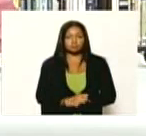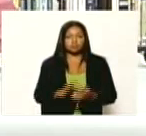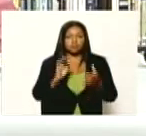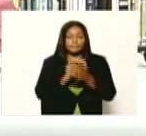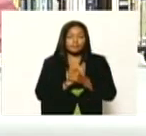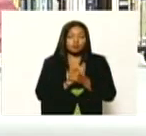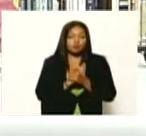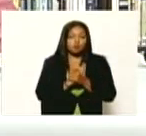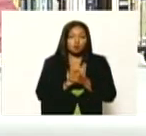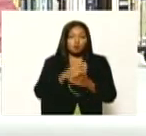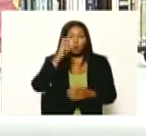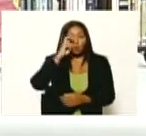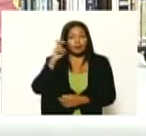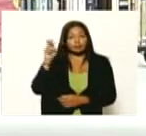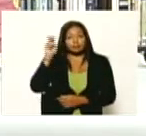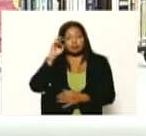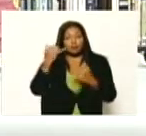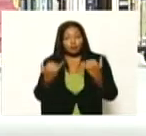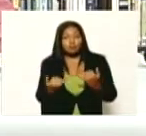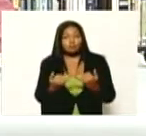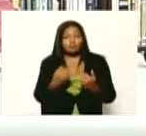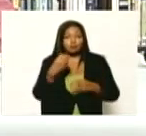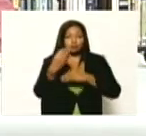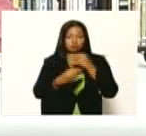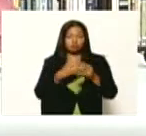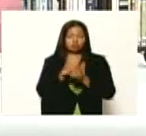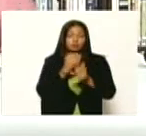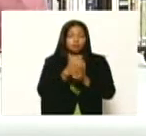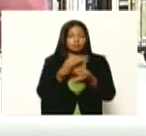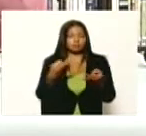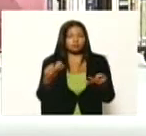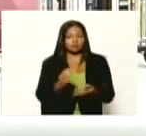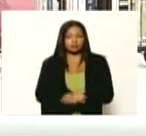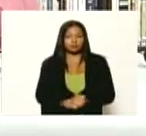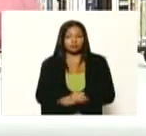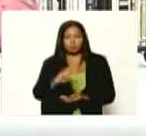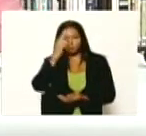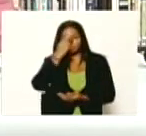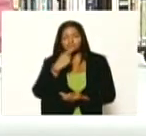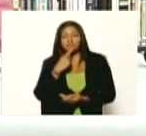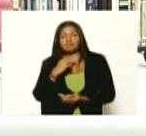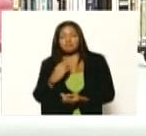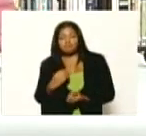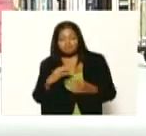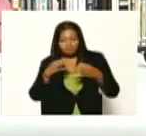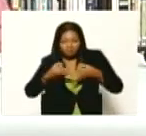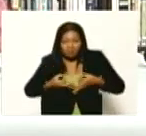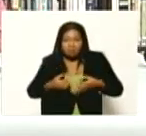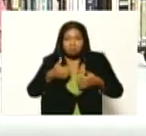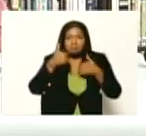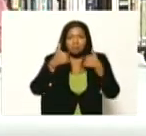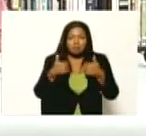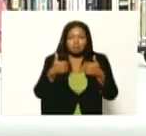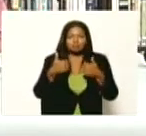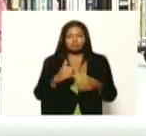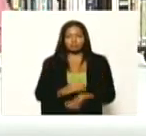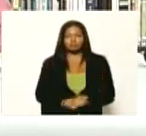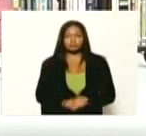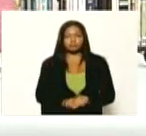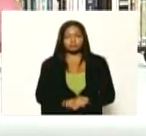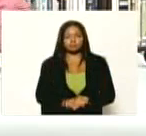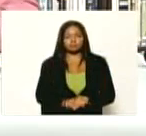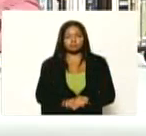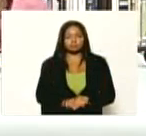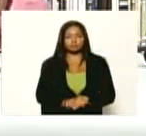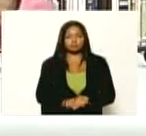Jorge Arriaza, canciller de la República, había hecho un gran trabajo, con un perfil muy bueno también. Pero bueno, en ese momento hacía falta